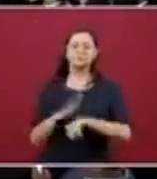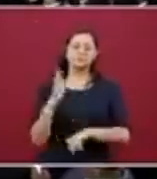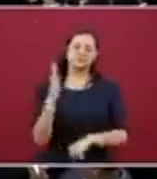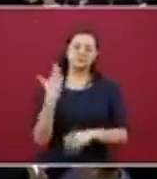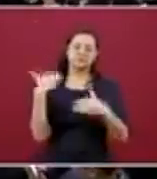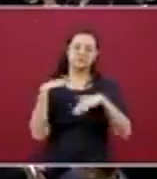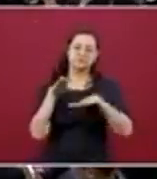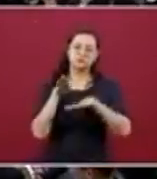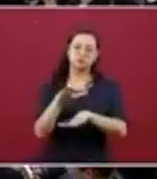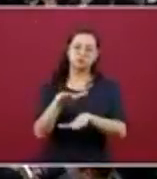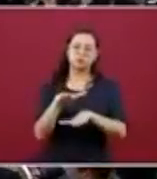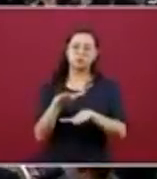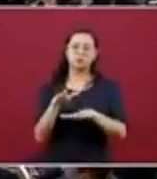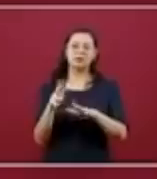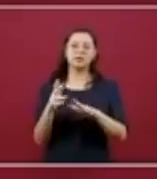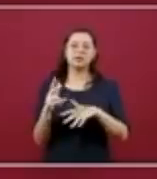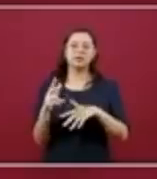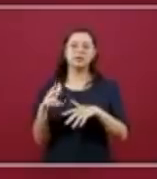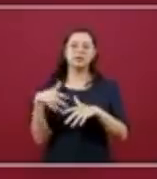el uso,